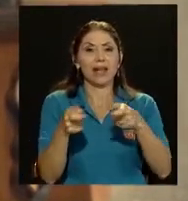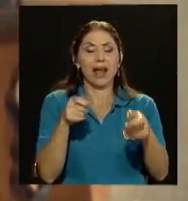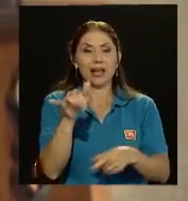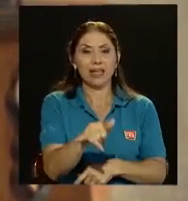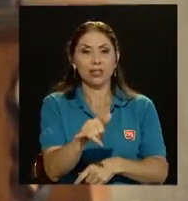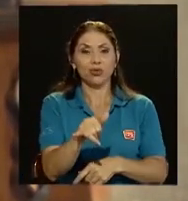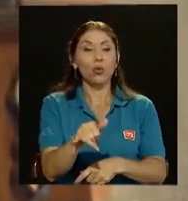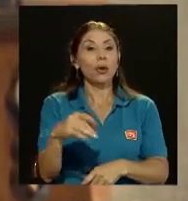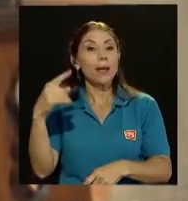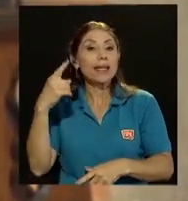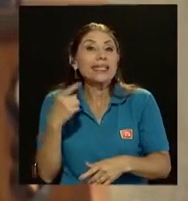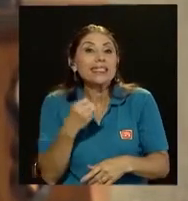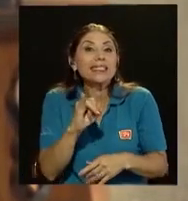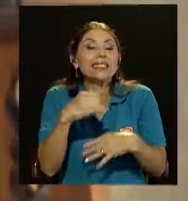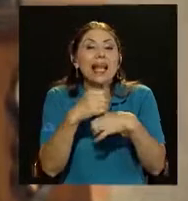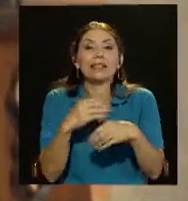podría ser todavía más difícil,